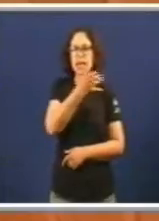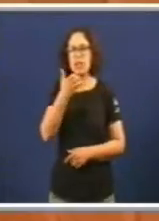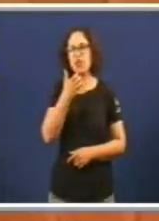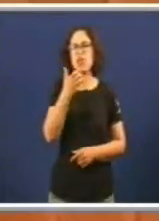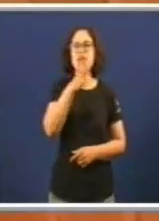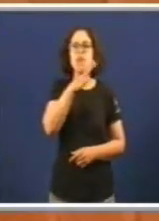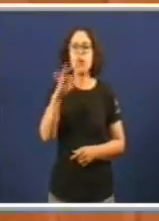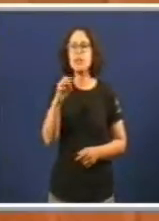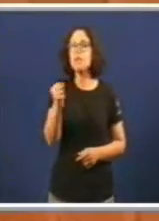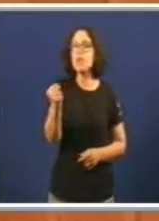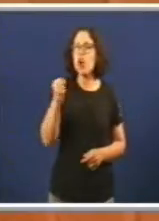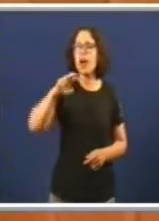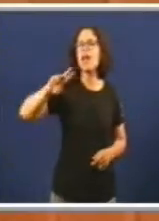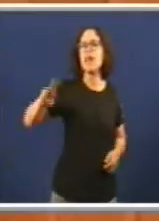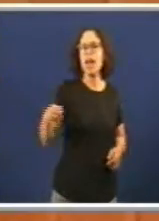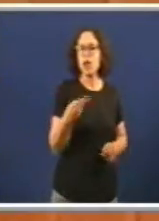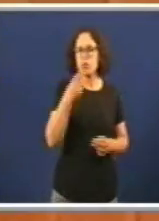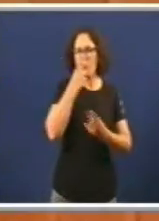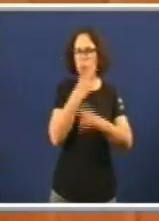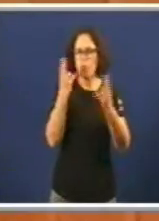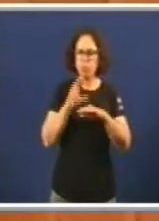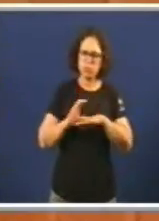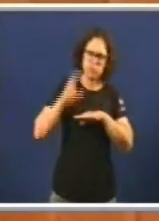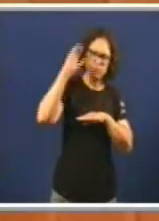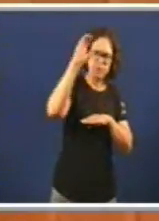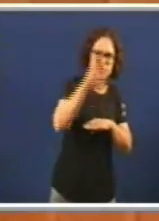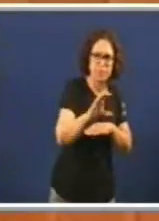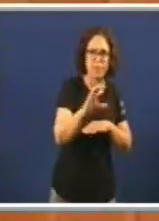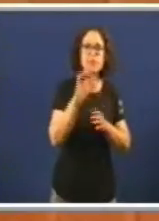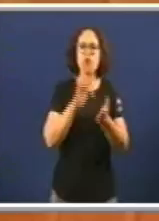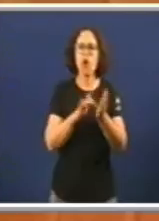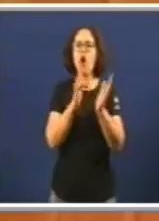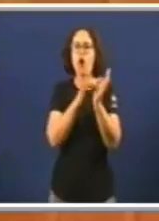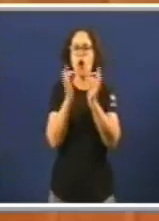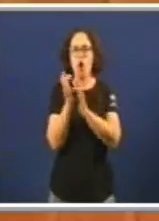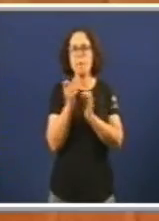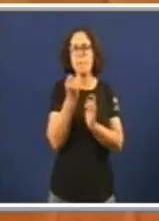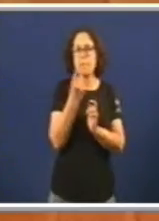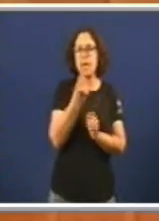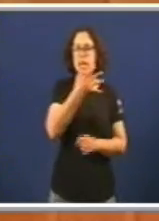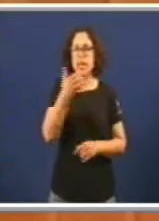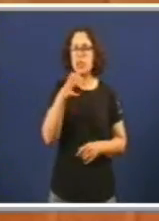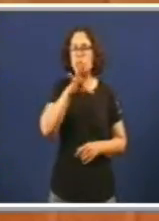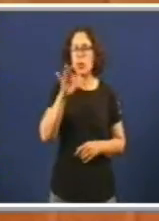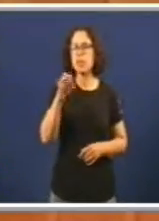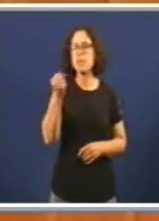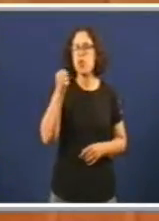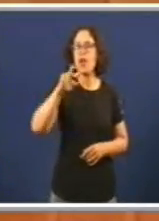millóns de euros públicos que lle entregaron sen cortapisas na orde do mes de abril, 1.550 millóns de